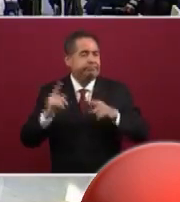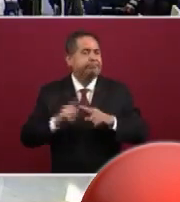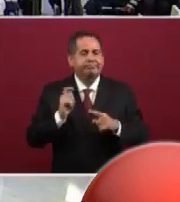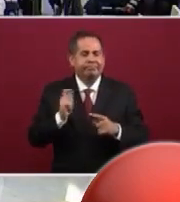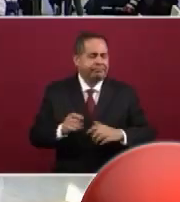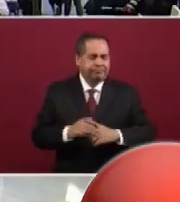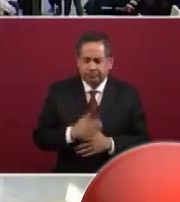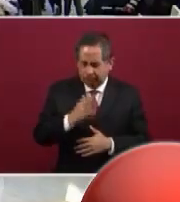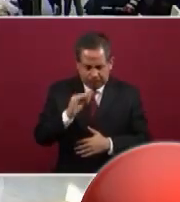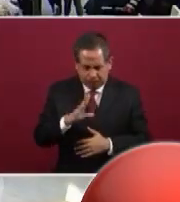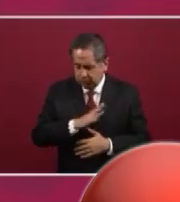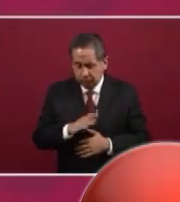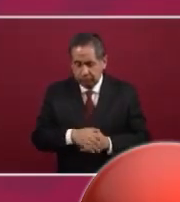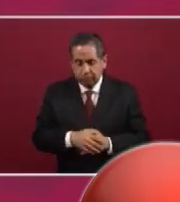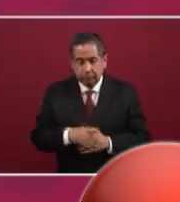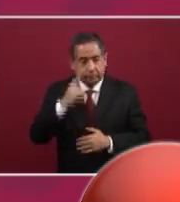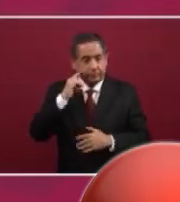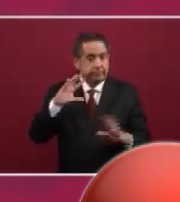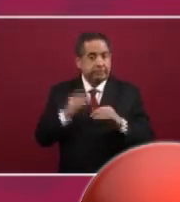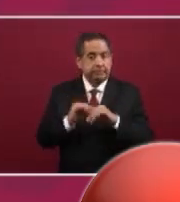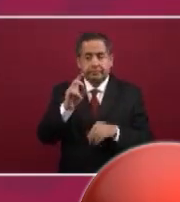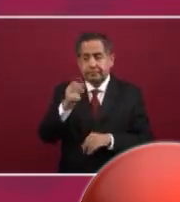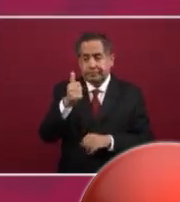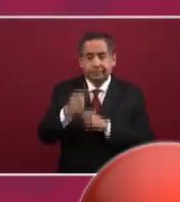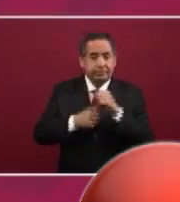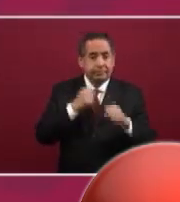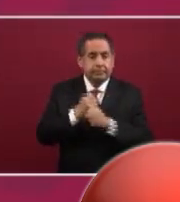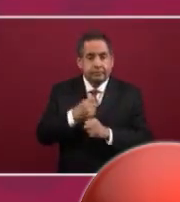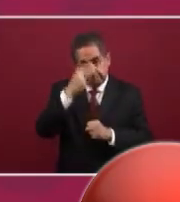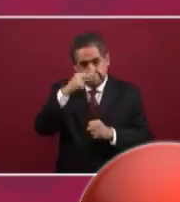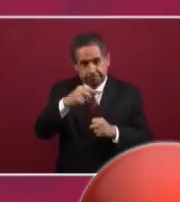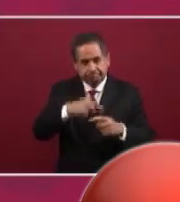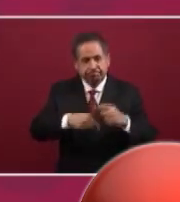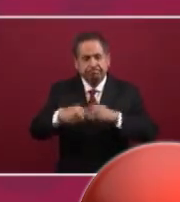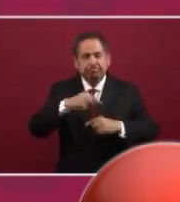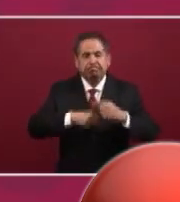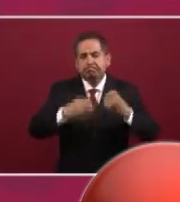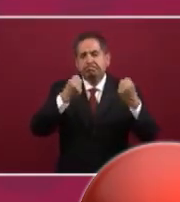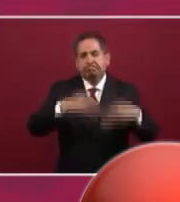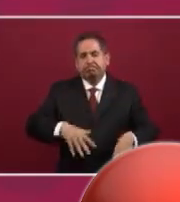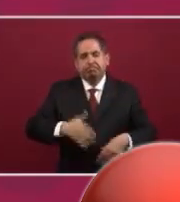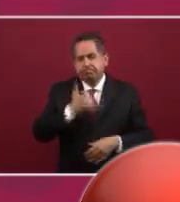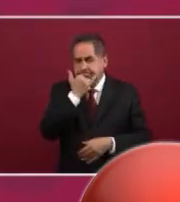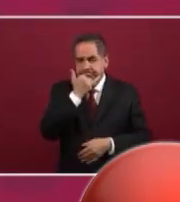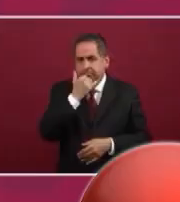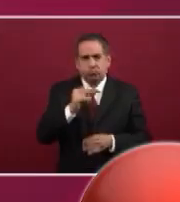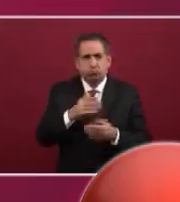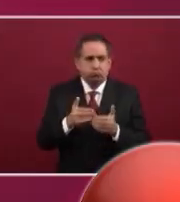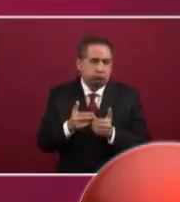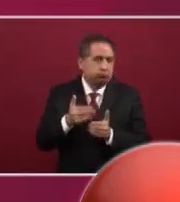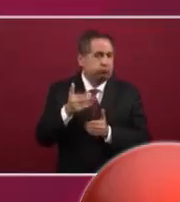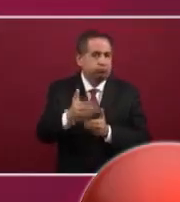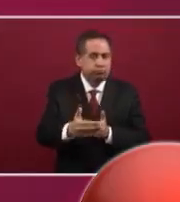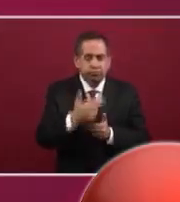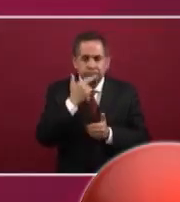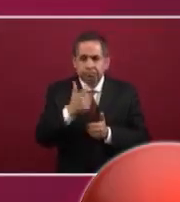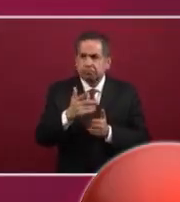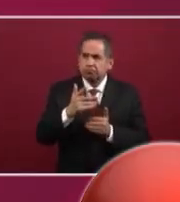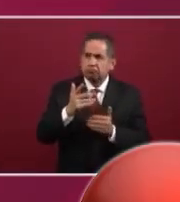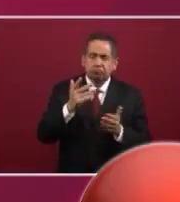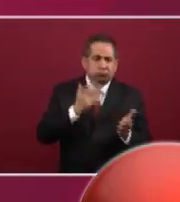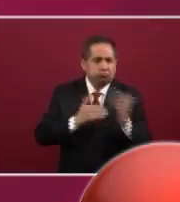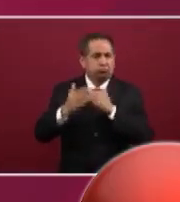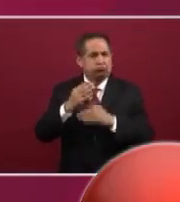años México retrocedió, no avanzamos, no hubo